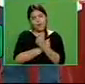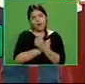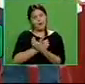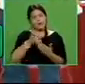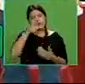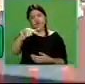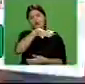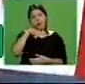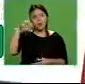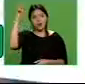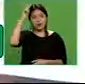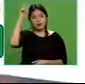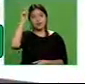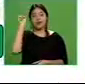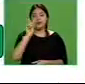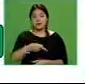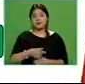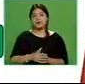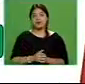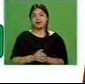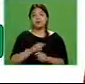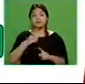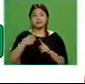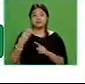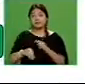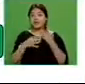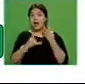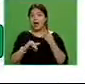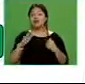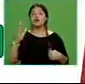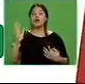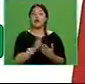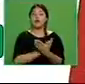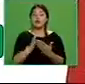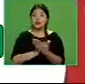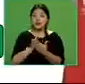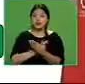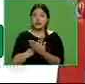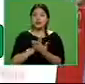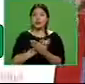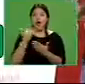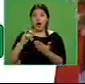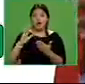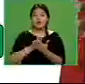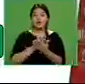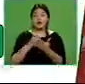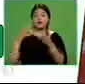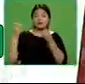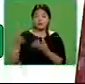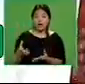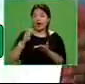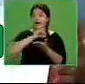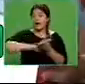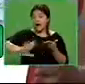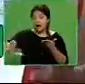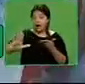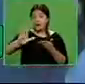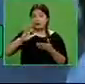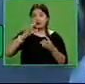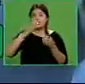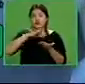pueblos indígenas también. Y además ustedes tienen los libros que se están entregando gratuitamente, la